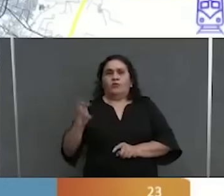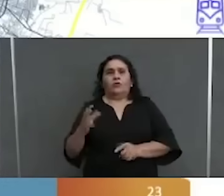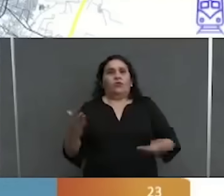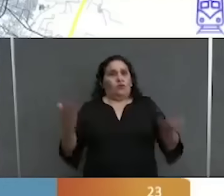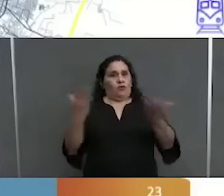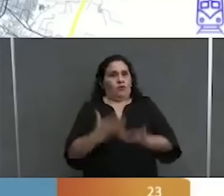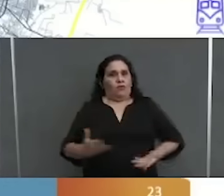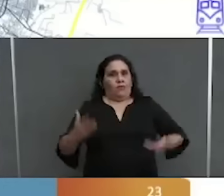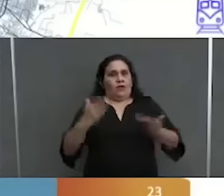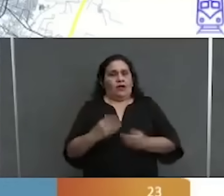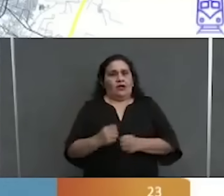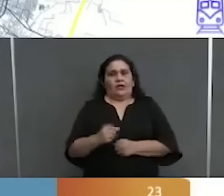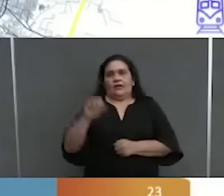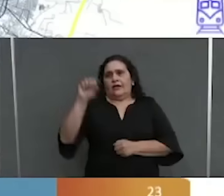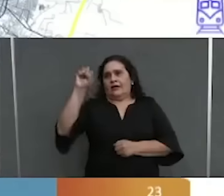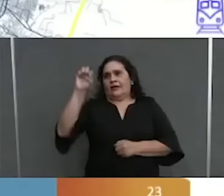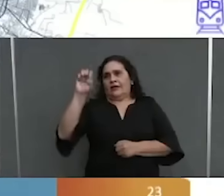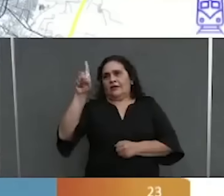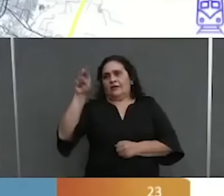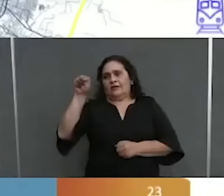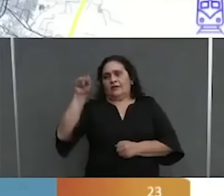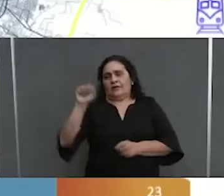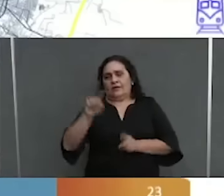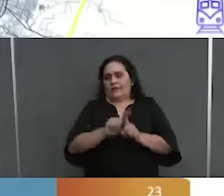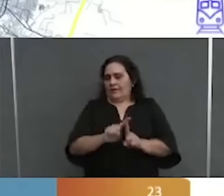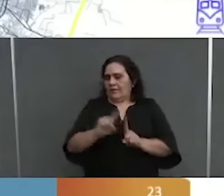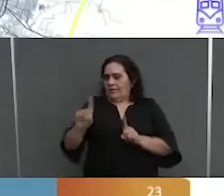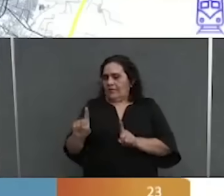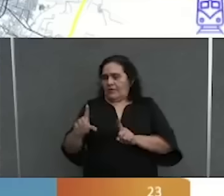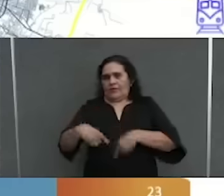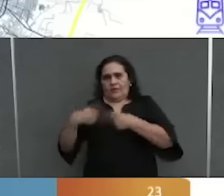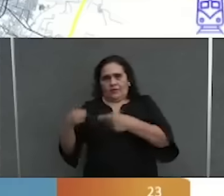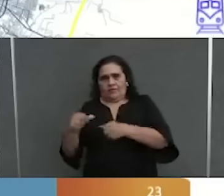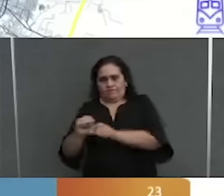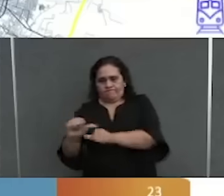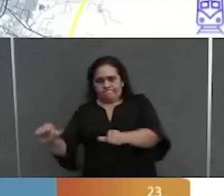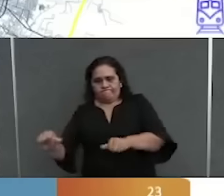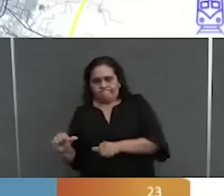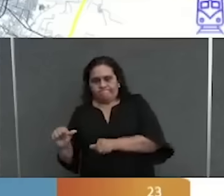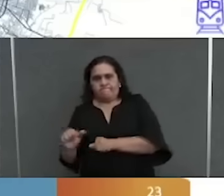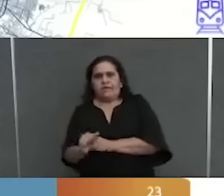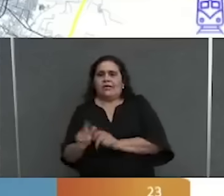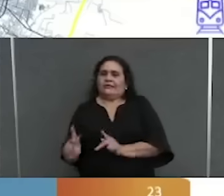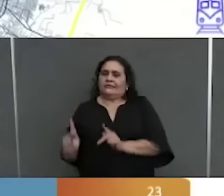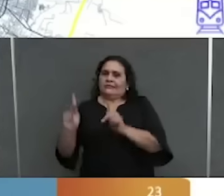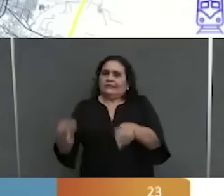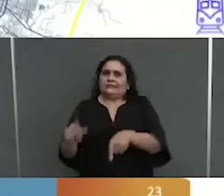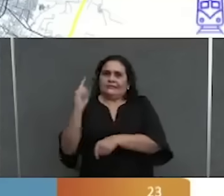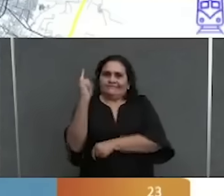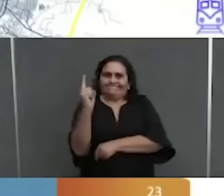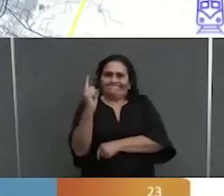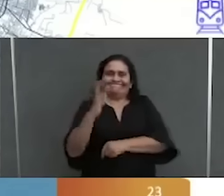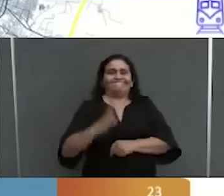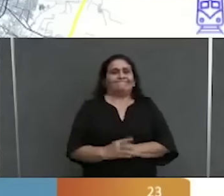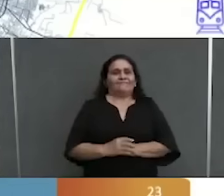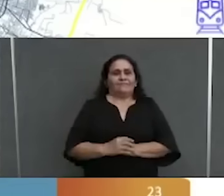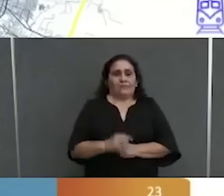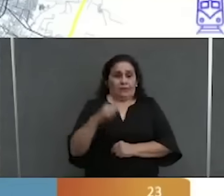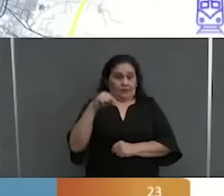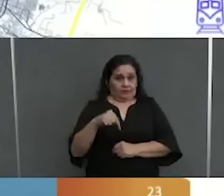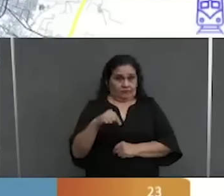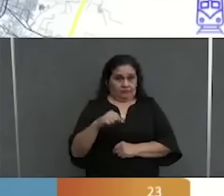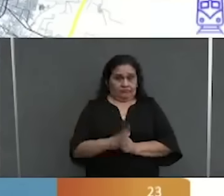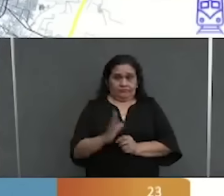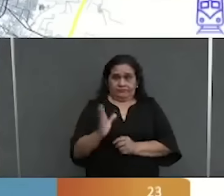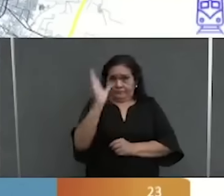a donar las 110 hectáreas al lado del polo del bienestar de Progreso 1. Y bueno, aquí el acuerdo es